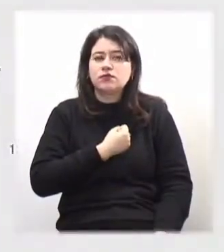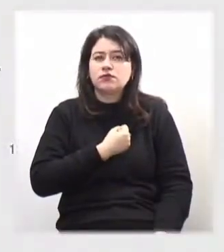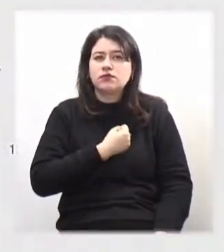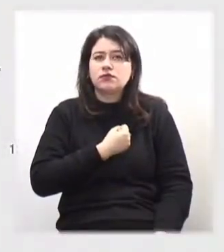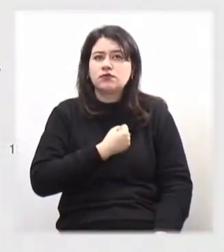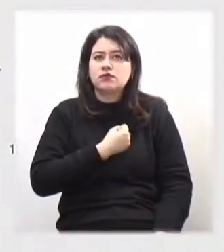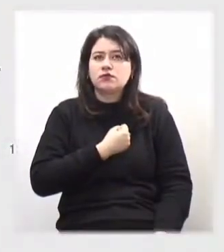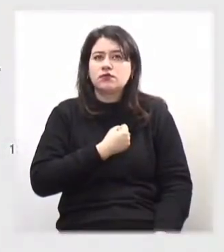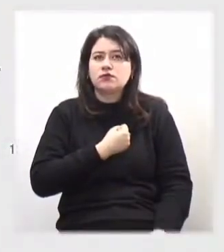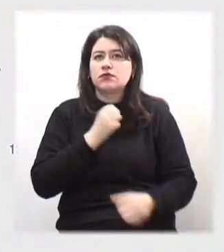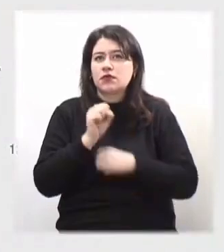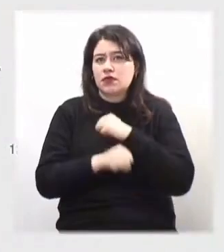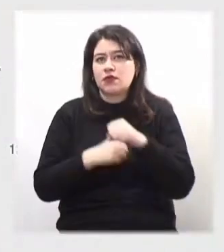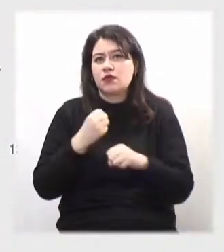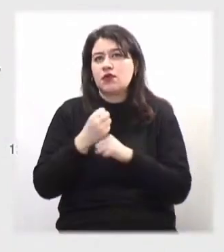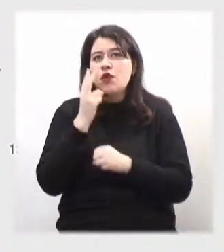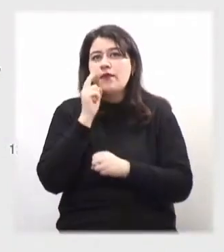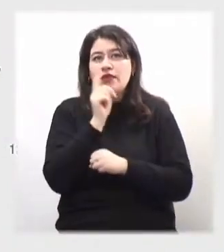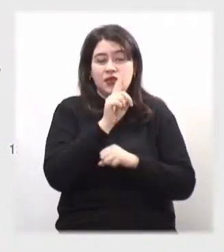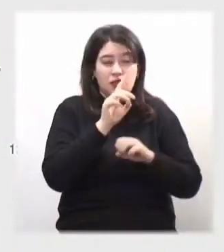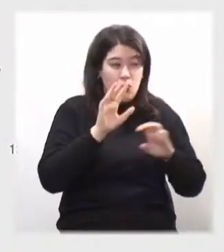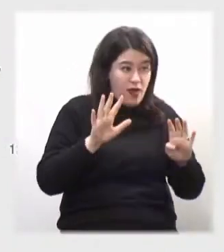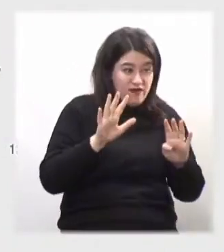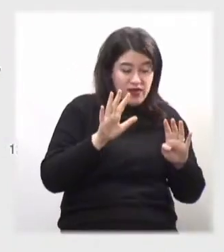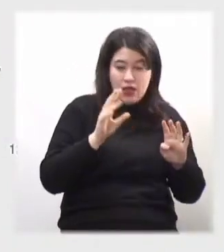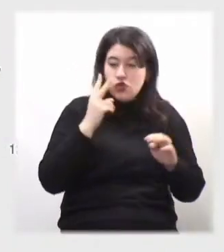de los primeros cinco meses del año 2019